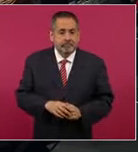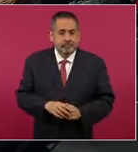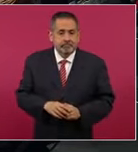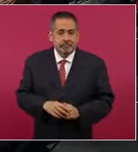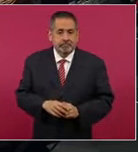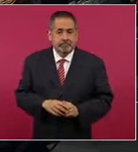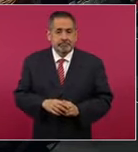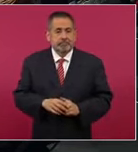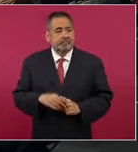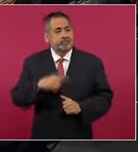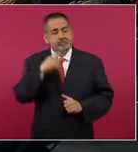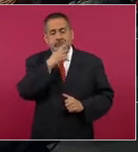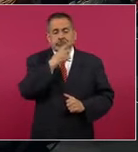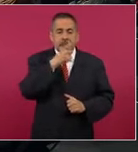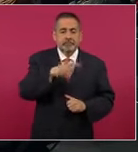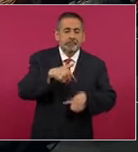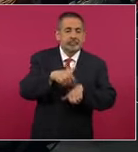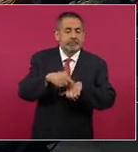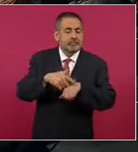medía el tiempo